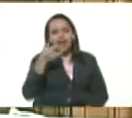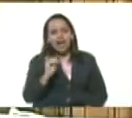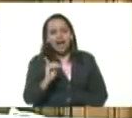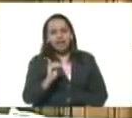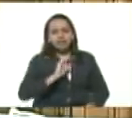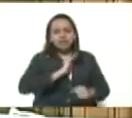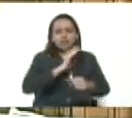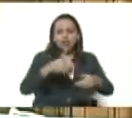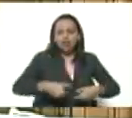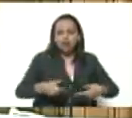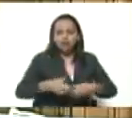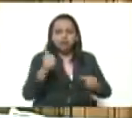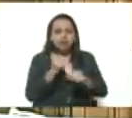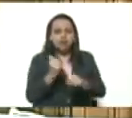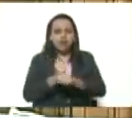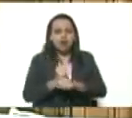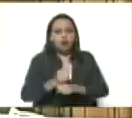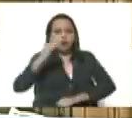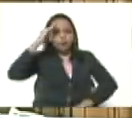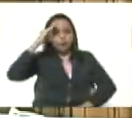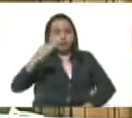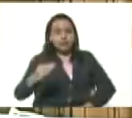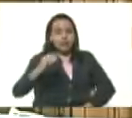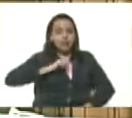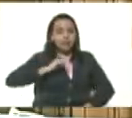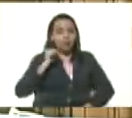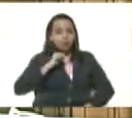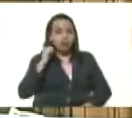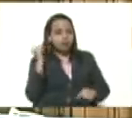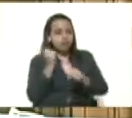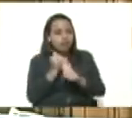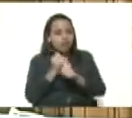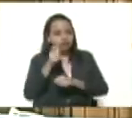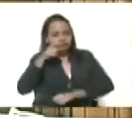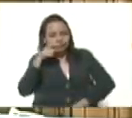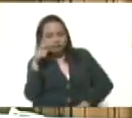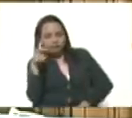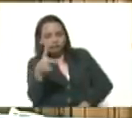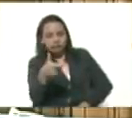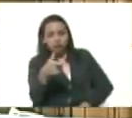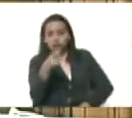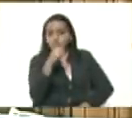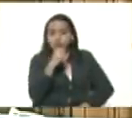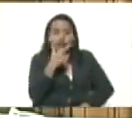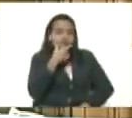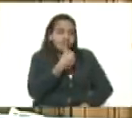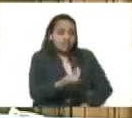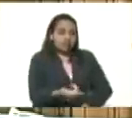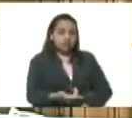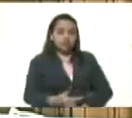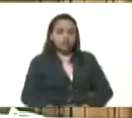toda la presencia militar, policial. No es fácil, son